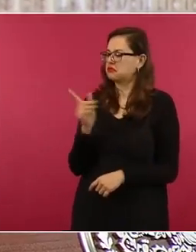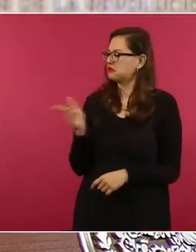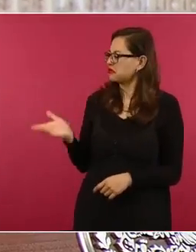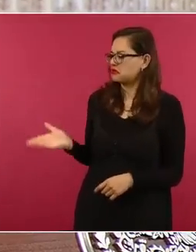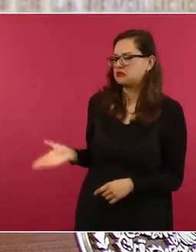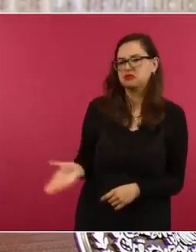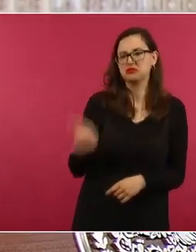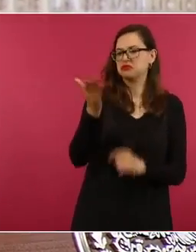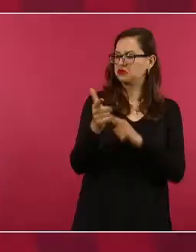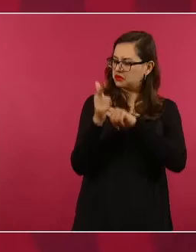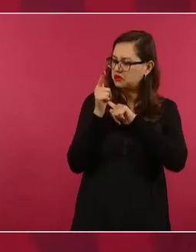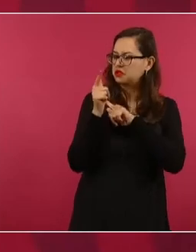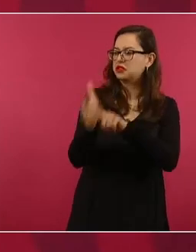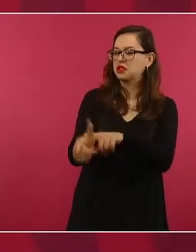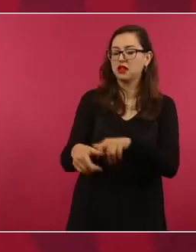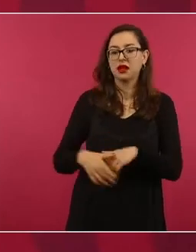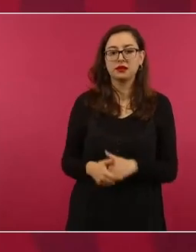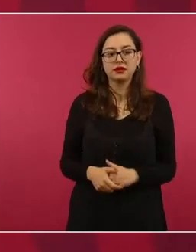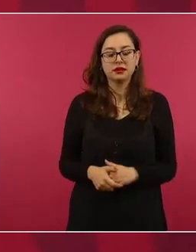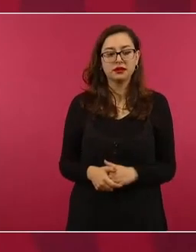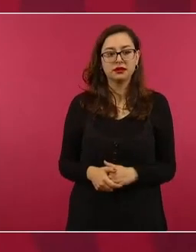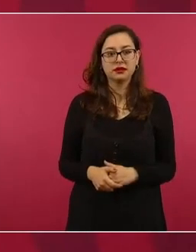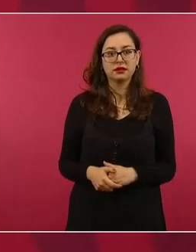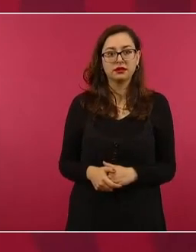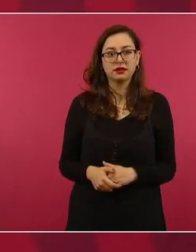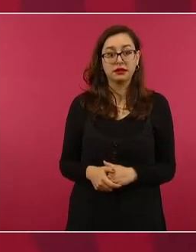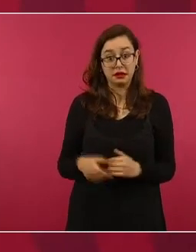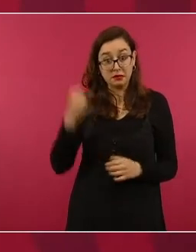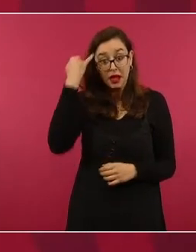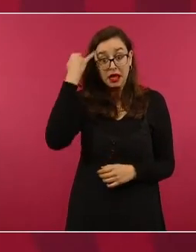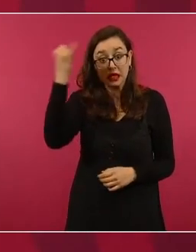toco madera, una masacre,